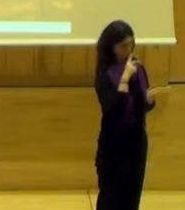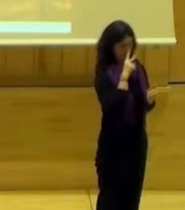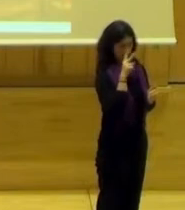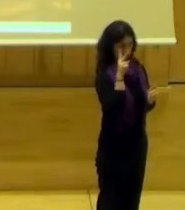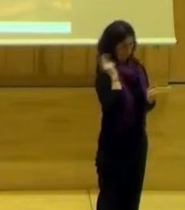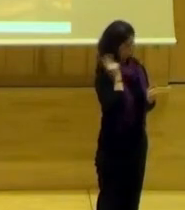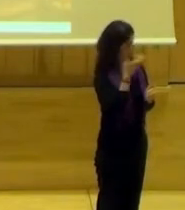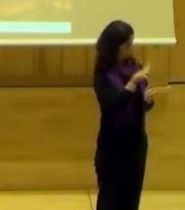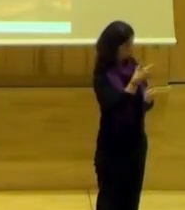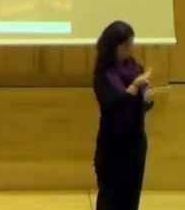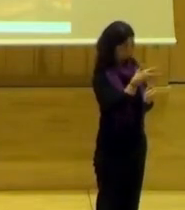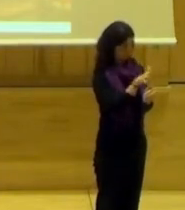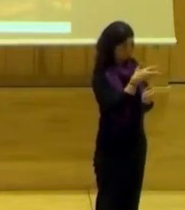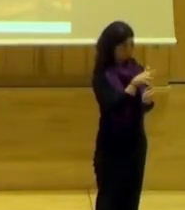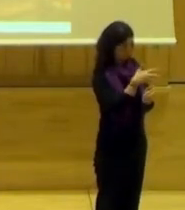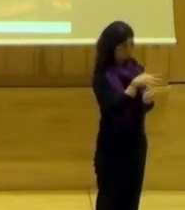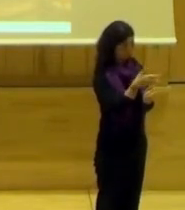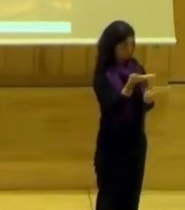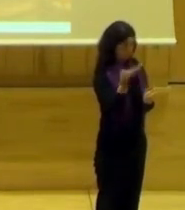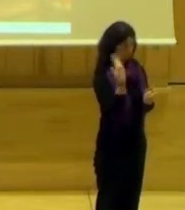años. Y antes de